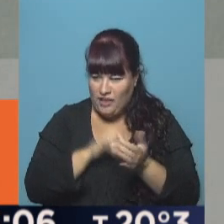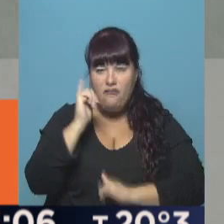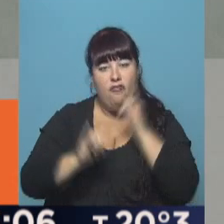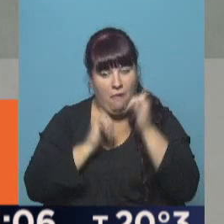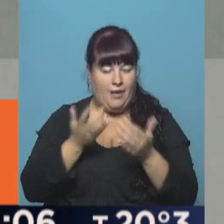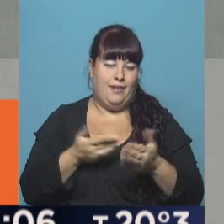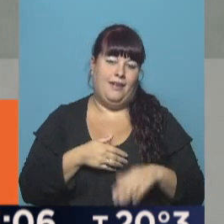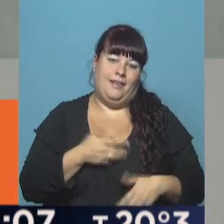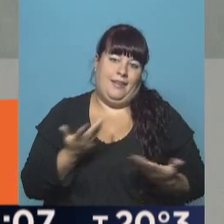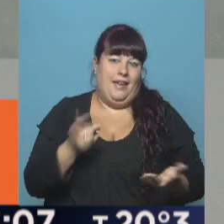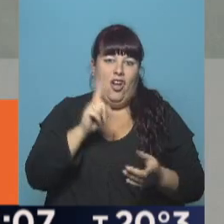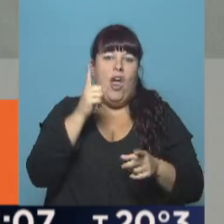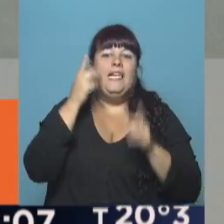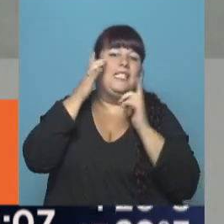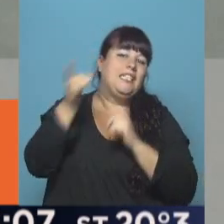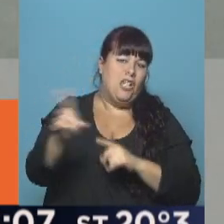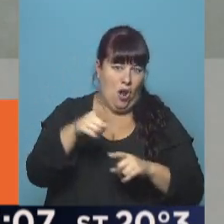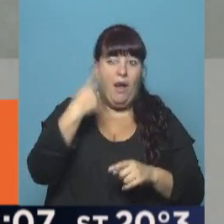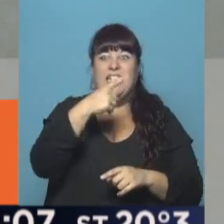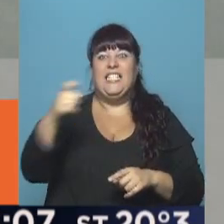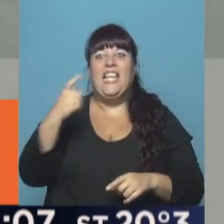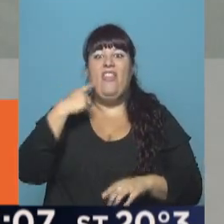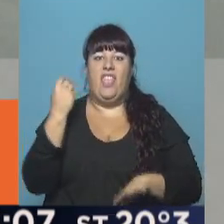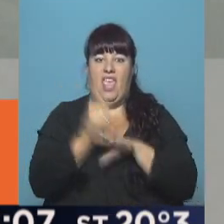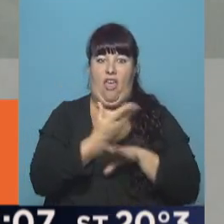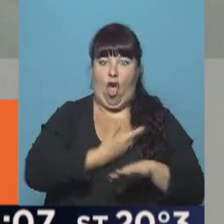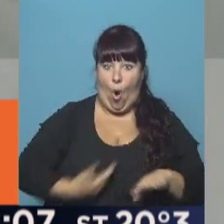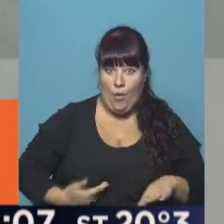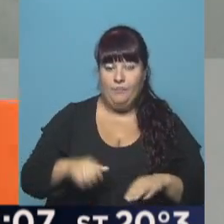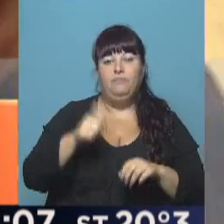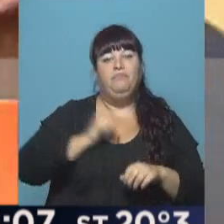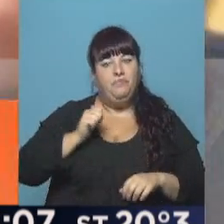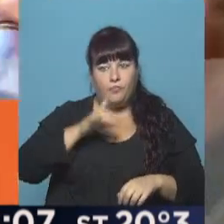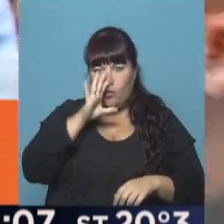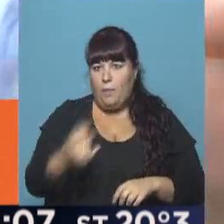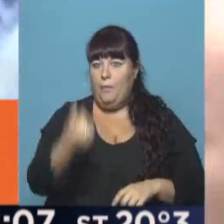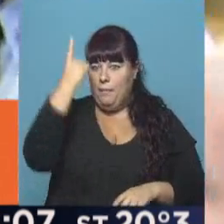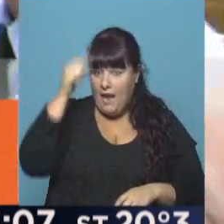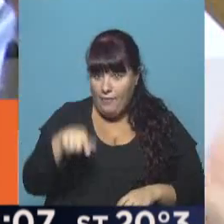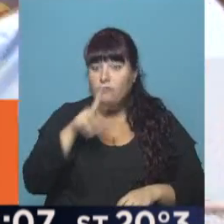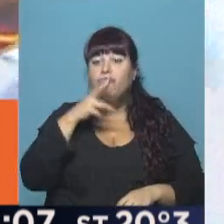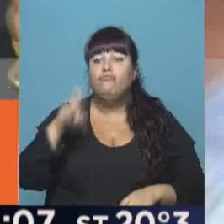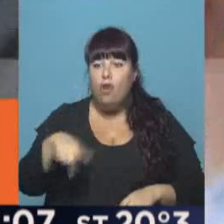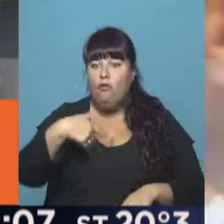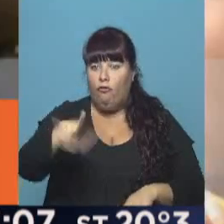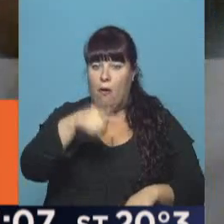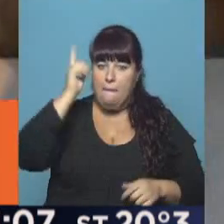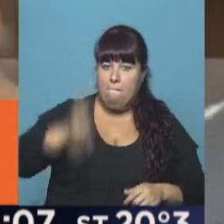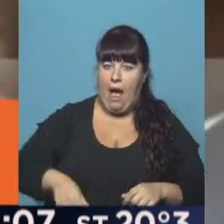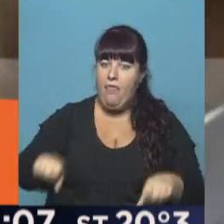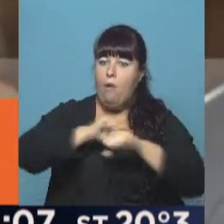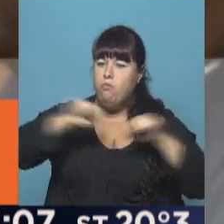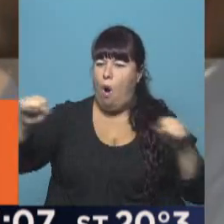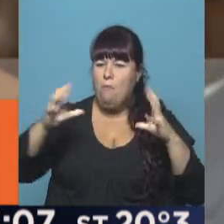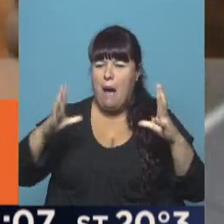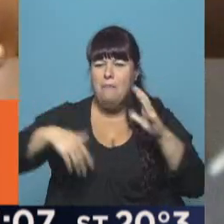más que la misión en sí, porque a 100 días de gobierno... Y en esta ofensiva militar sin precedentes, Donald Trump fue quien ordenó lanzar la mayor